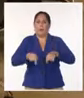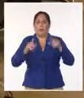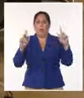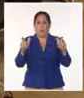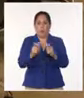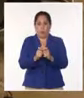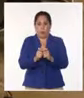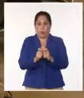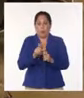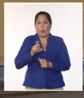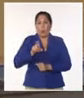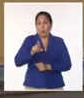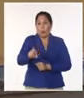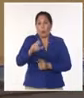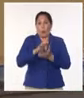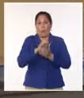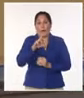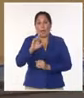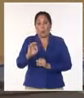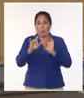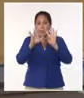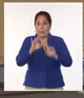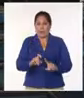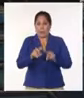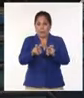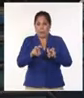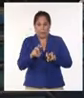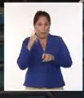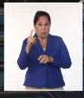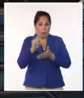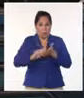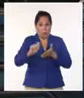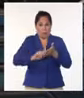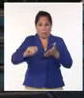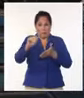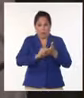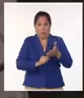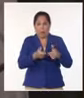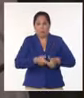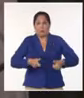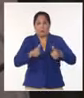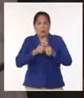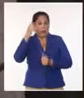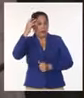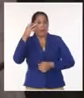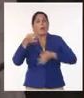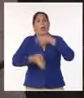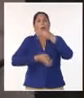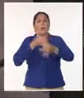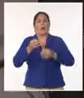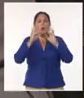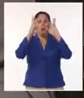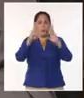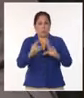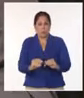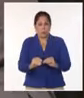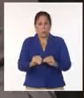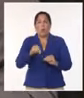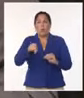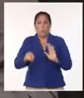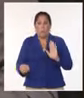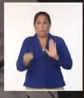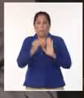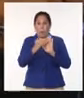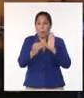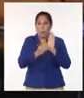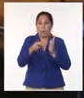último, Homero Acosta Álvarez, secretario de la Asamblea Nacional y del Consejo de Estado, expuso los resultados de la implementación de la estructura y